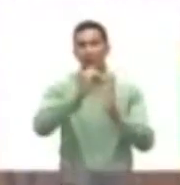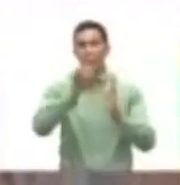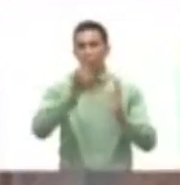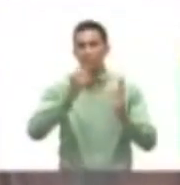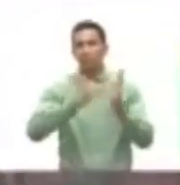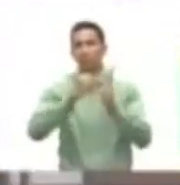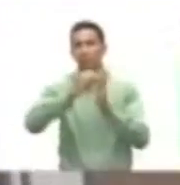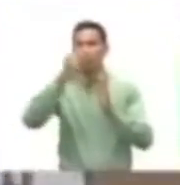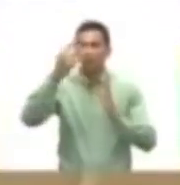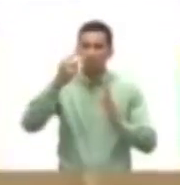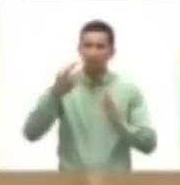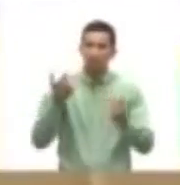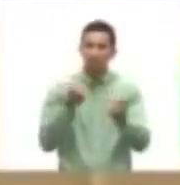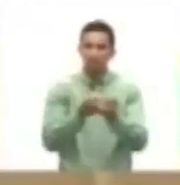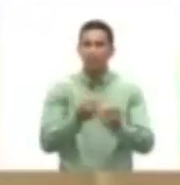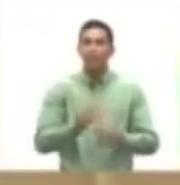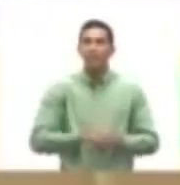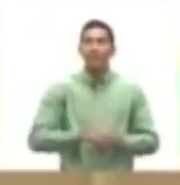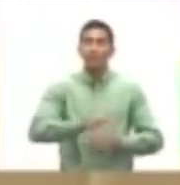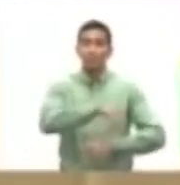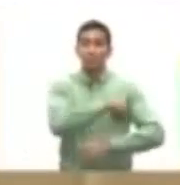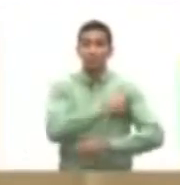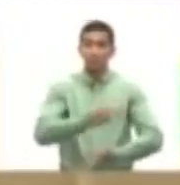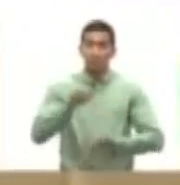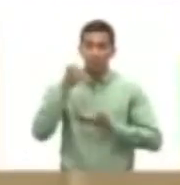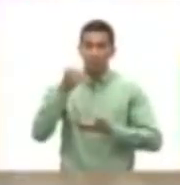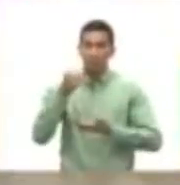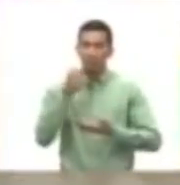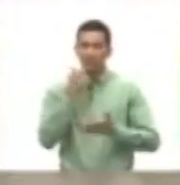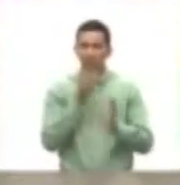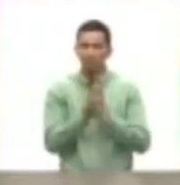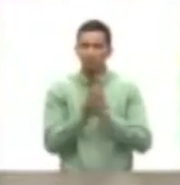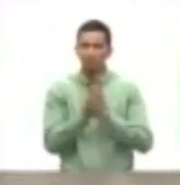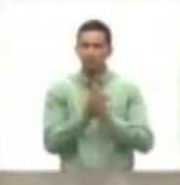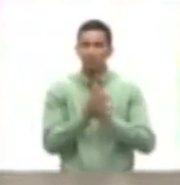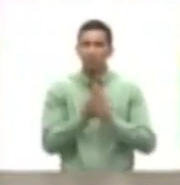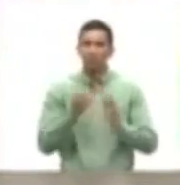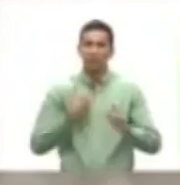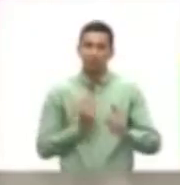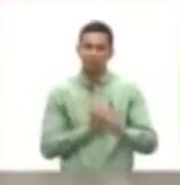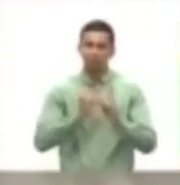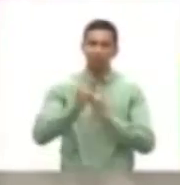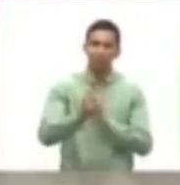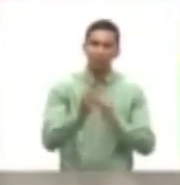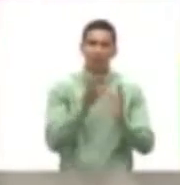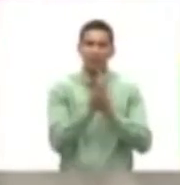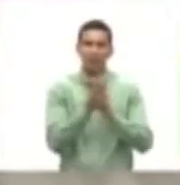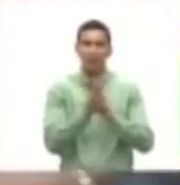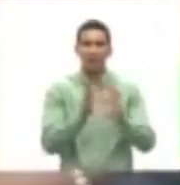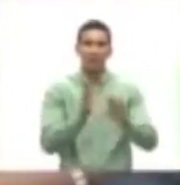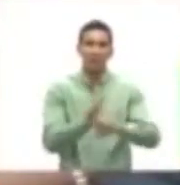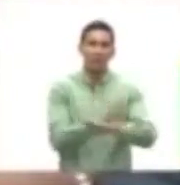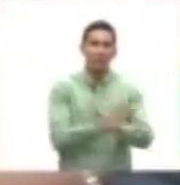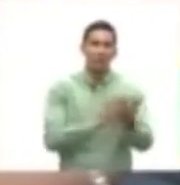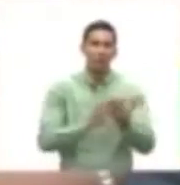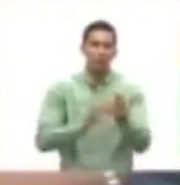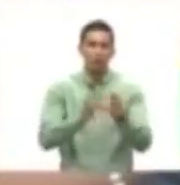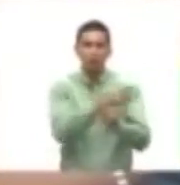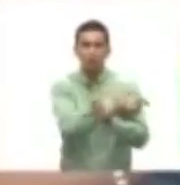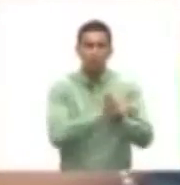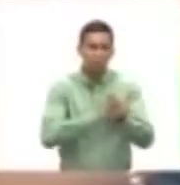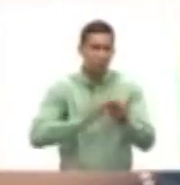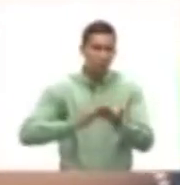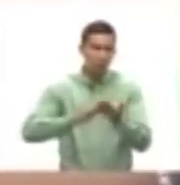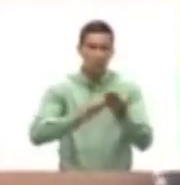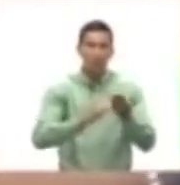crisis energética en la región, el ministro de Hacienda Mauricio Cárdenas enfatizó durante su intervención en la sesión de la Comisión Cuarta de la Cámara de